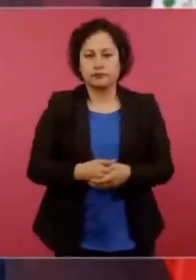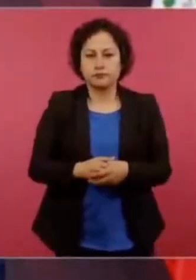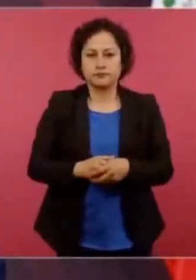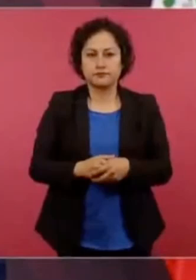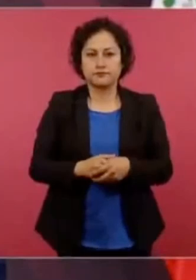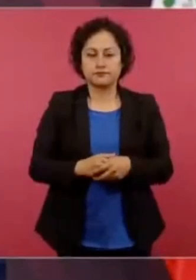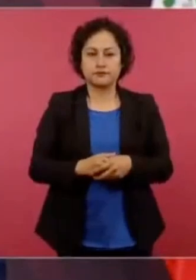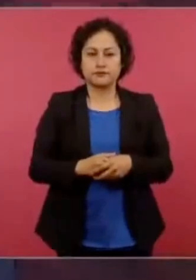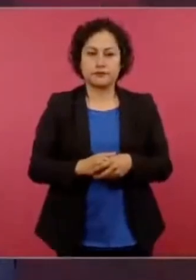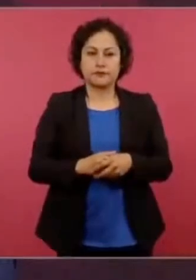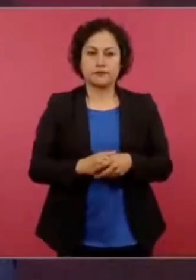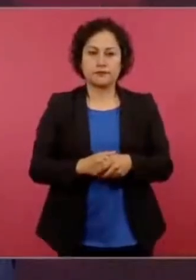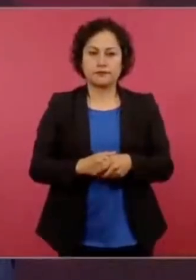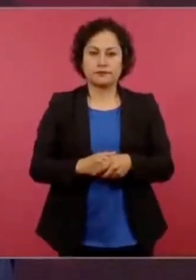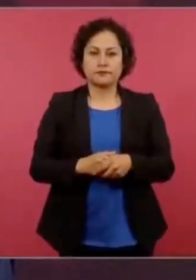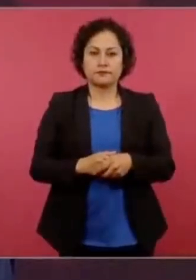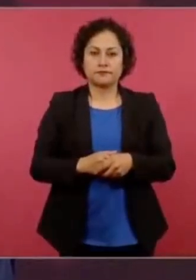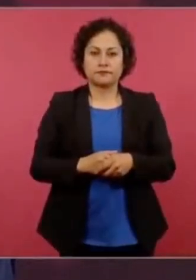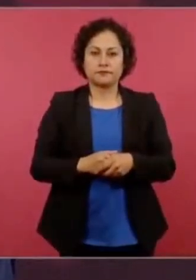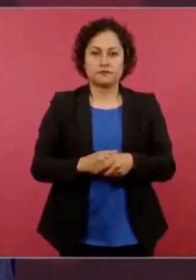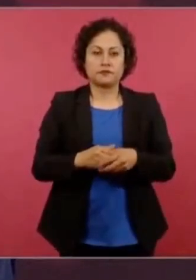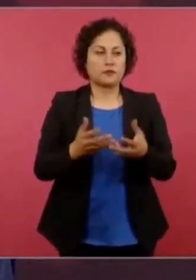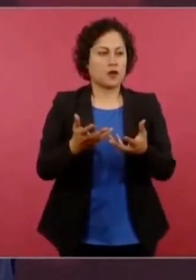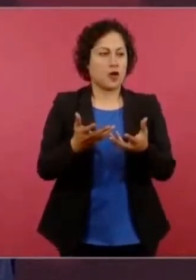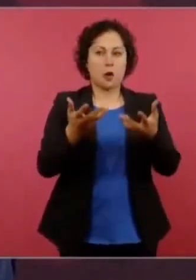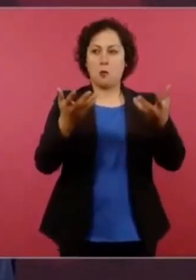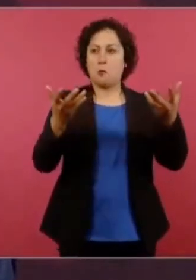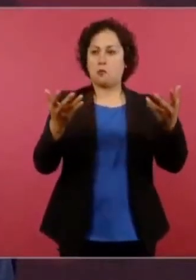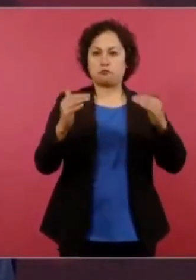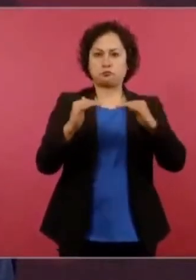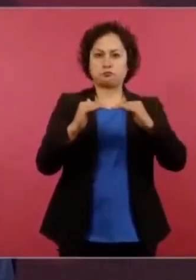hay equilibrio.